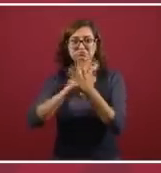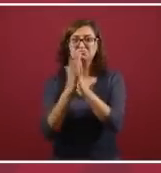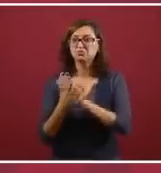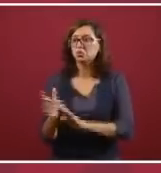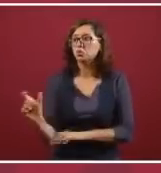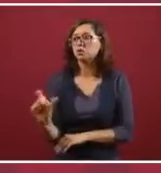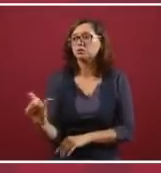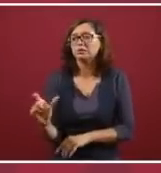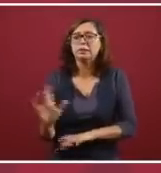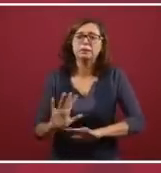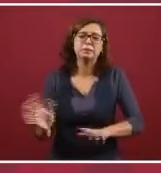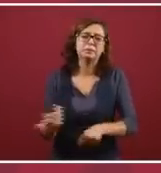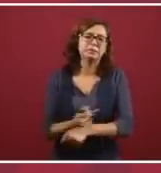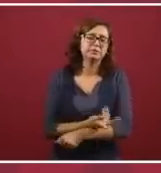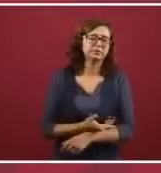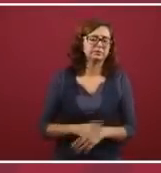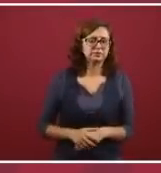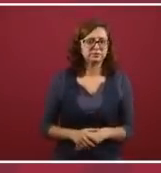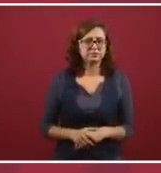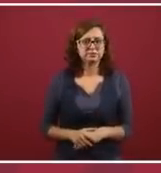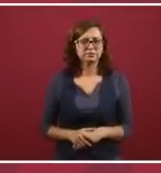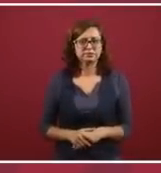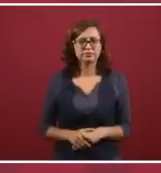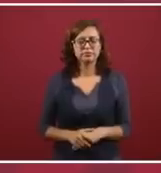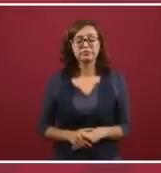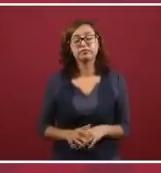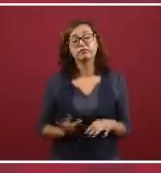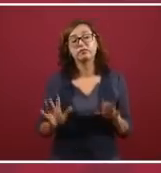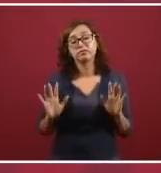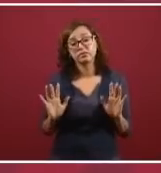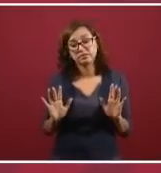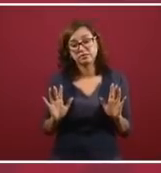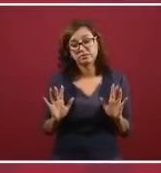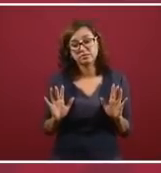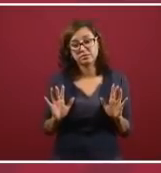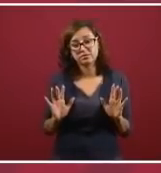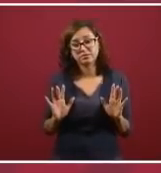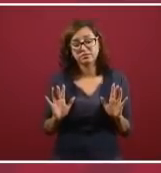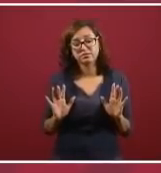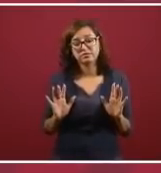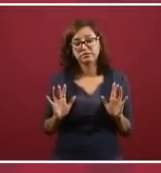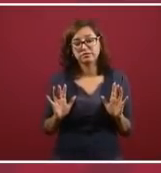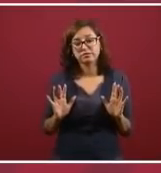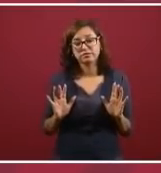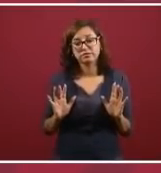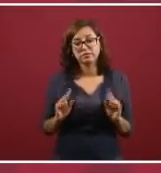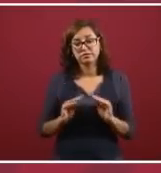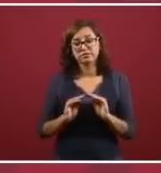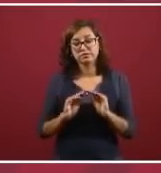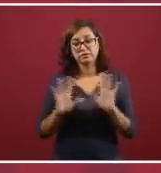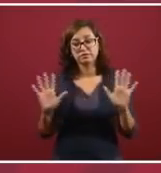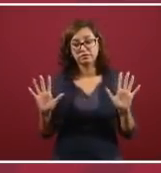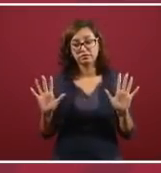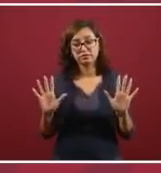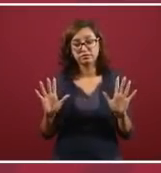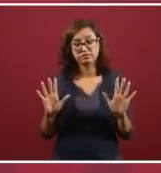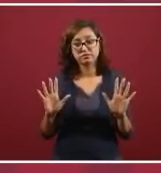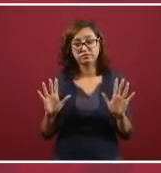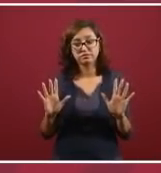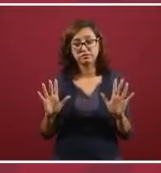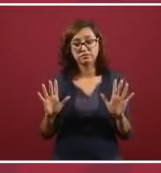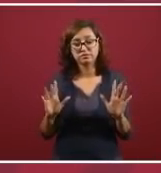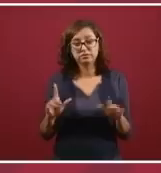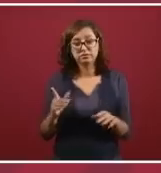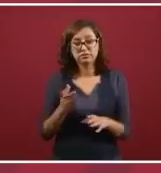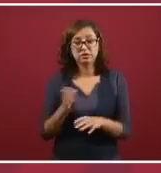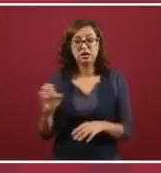bueno, también aclaro, eso aplica para los que se fueron, no para